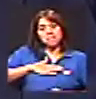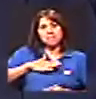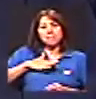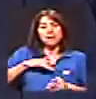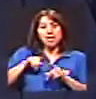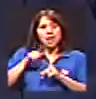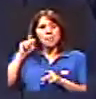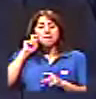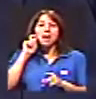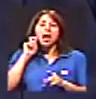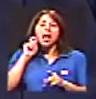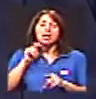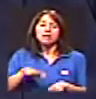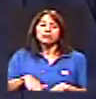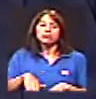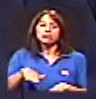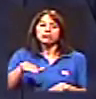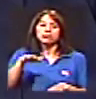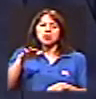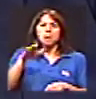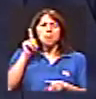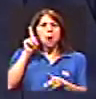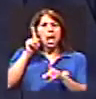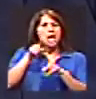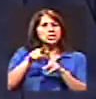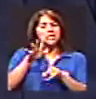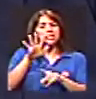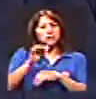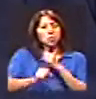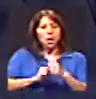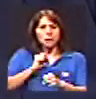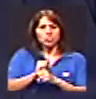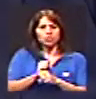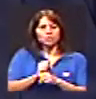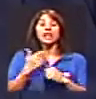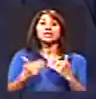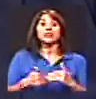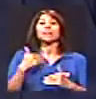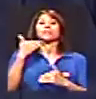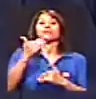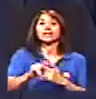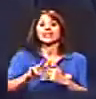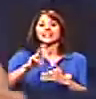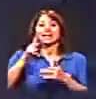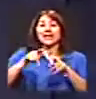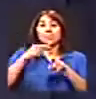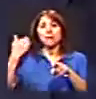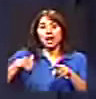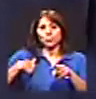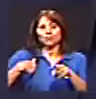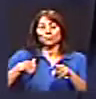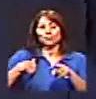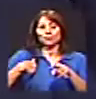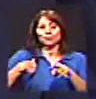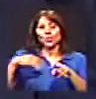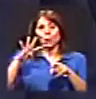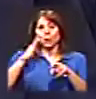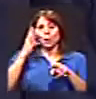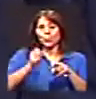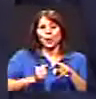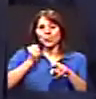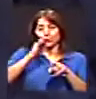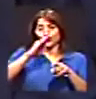Sí. Y posteriormente, ya cuando nace mi hermano, nosotros somos 3, que es 4 años menor